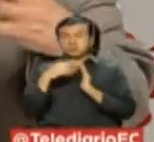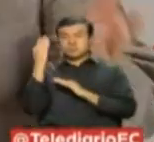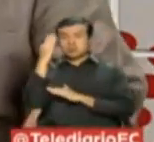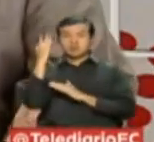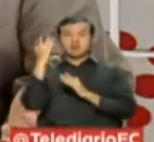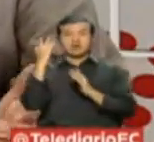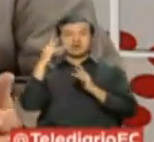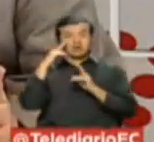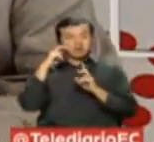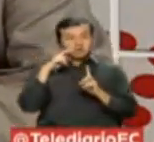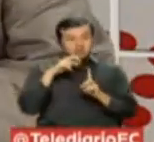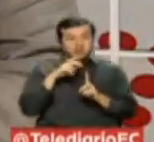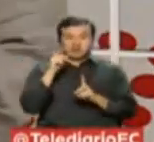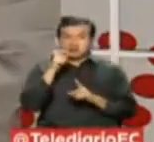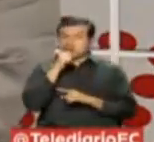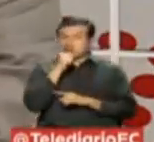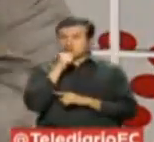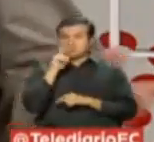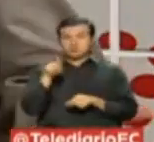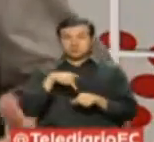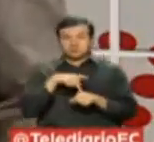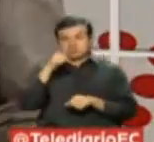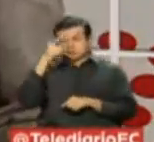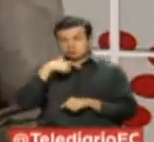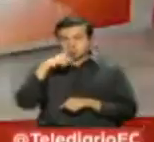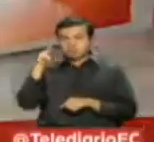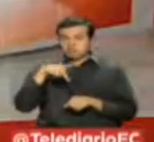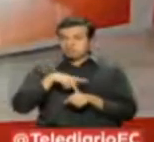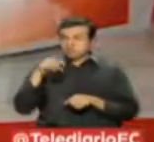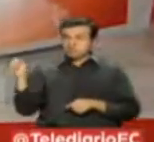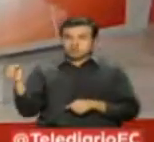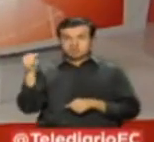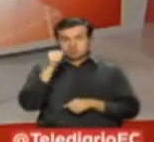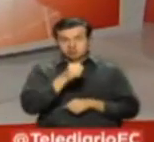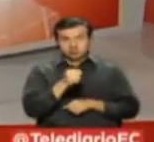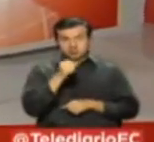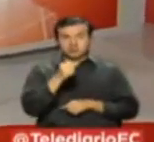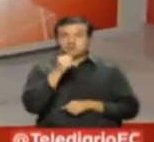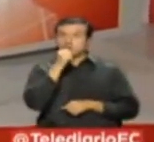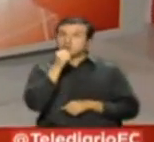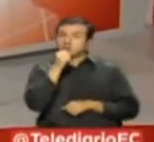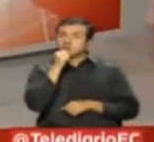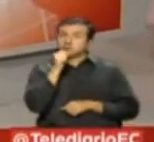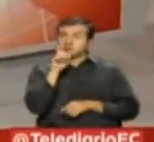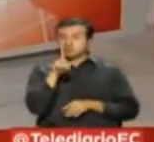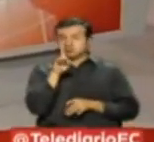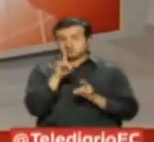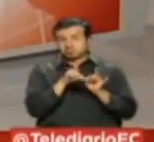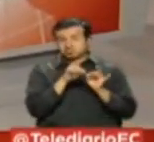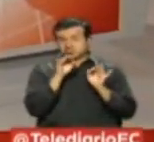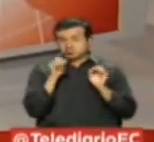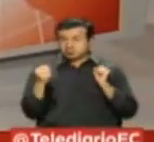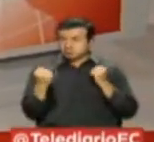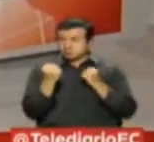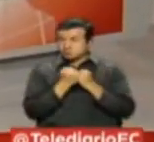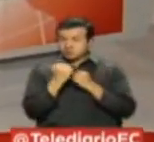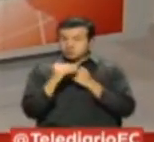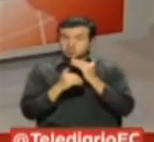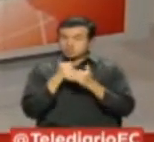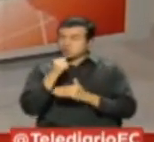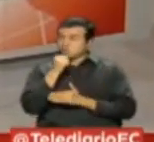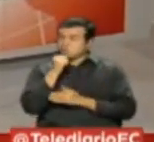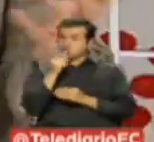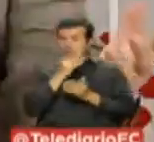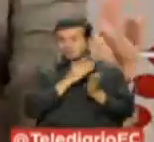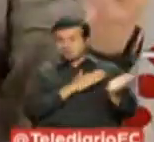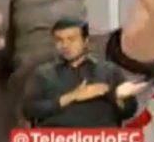geología que parece más lógico teólogo geólogo que volver impuesto porque aunque el periodista perfectamente puede acompañar el proceso de realización